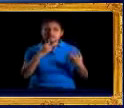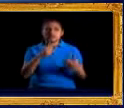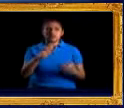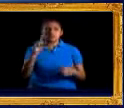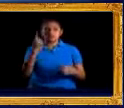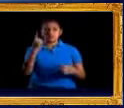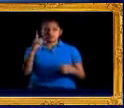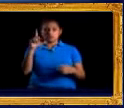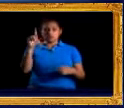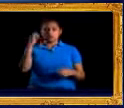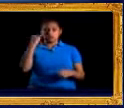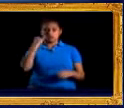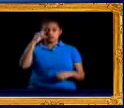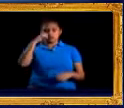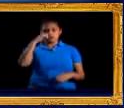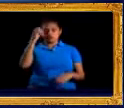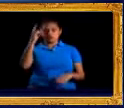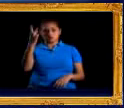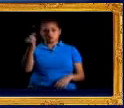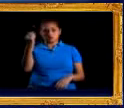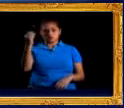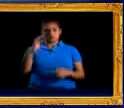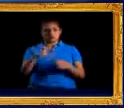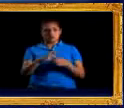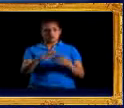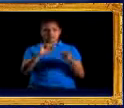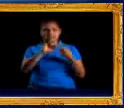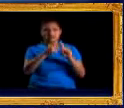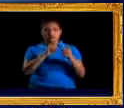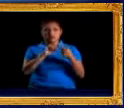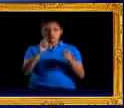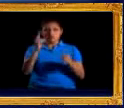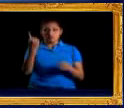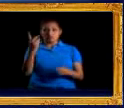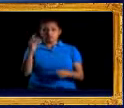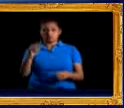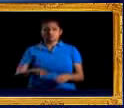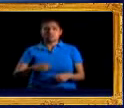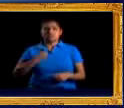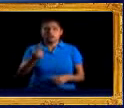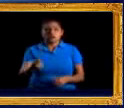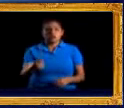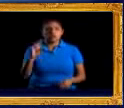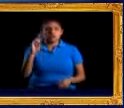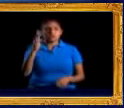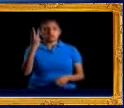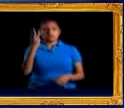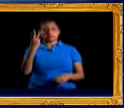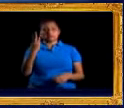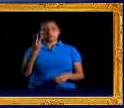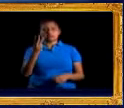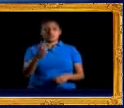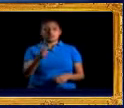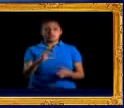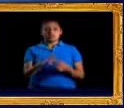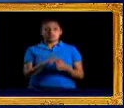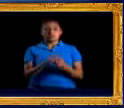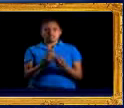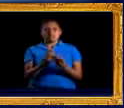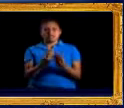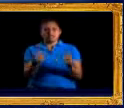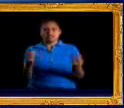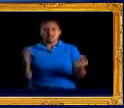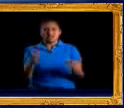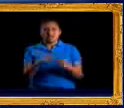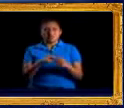un denario y 3 litros de cebada por un denario. No dañes el aceite de oliva ni